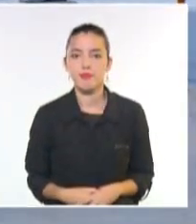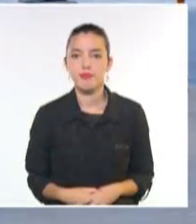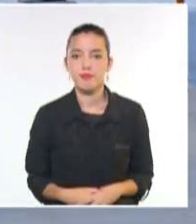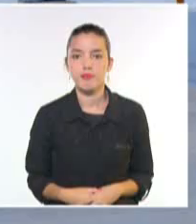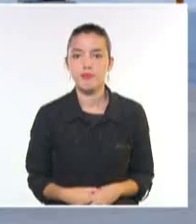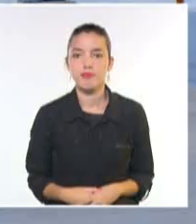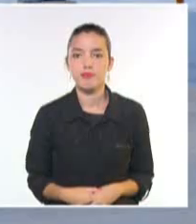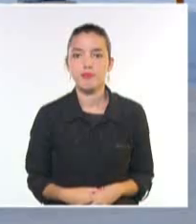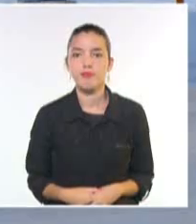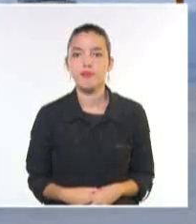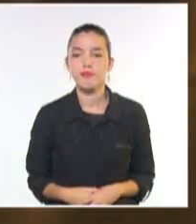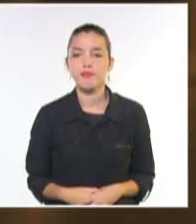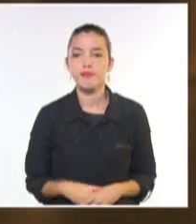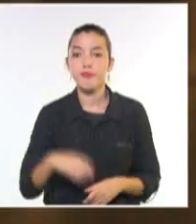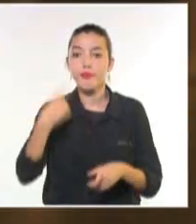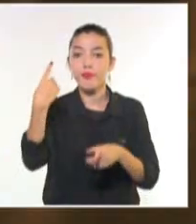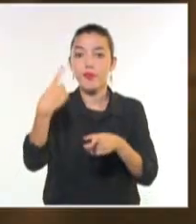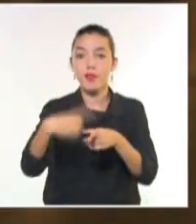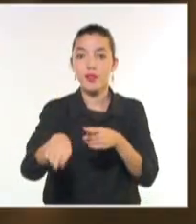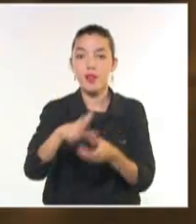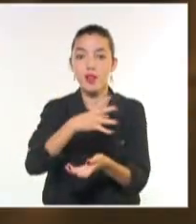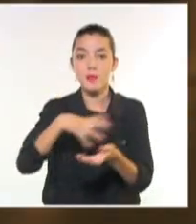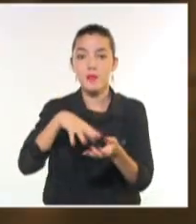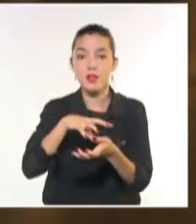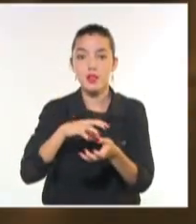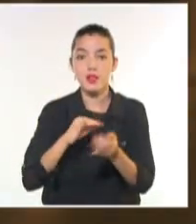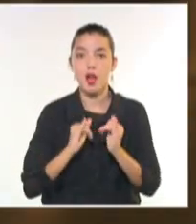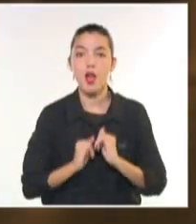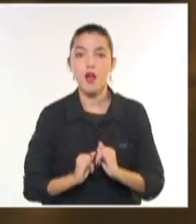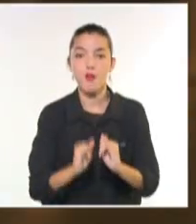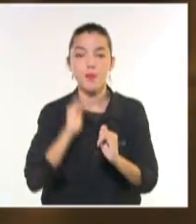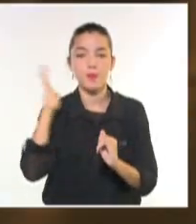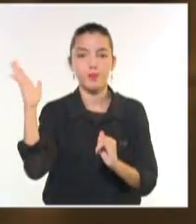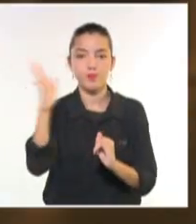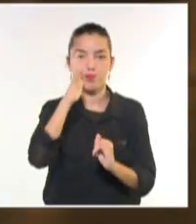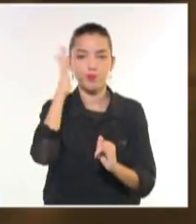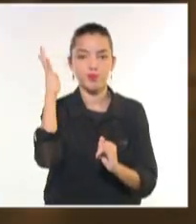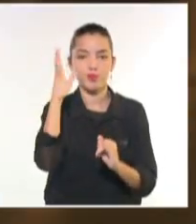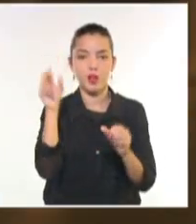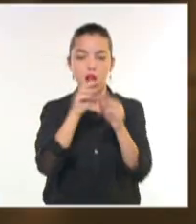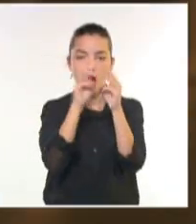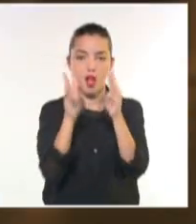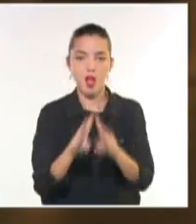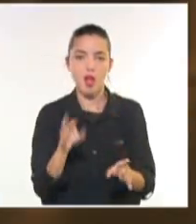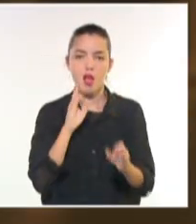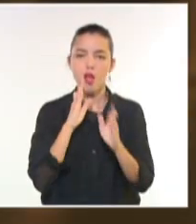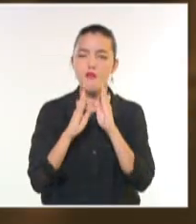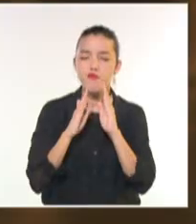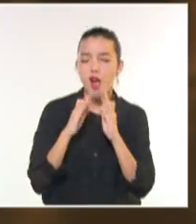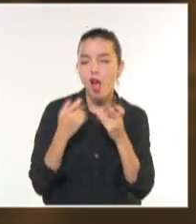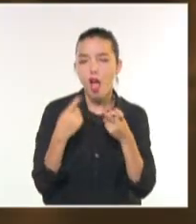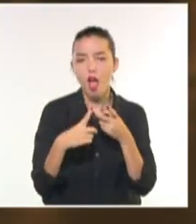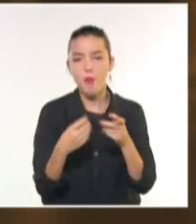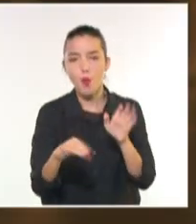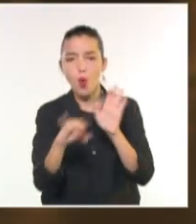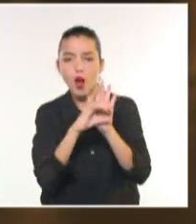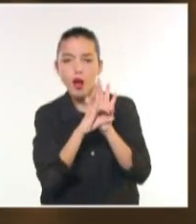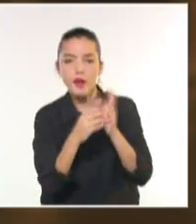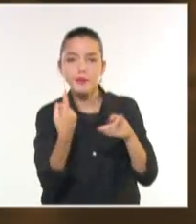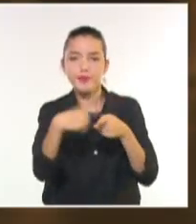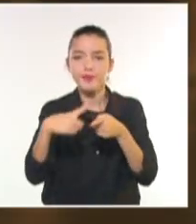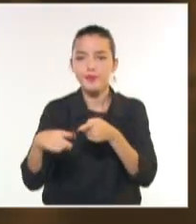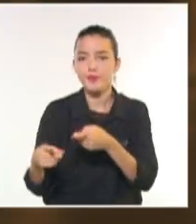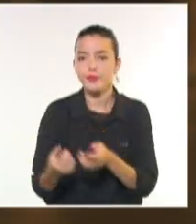La próxima vez que tengamos acceso a información meteorológica desde nuestras redes sociales, analicemos si se trata en realidad de un